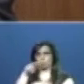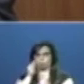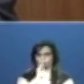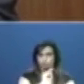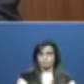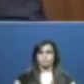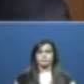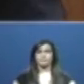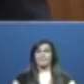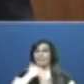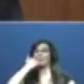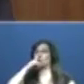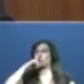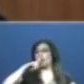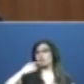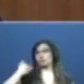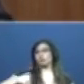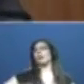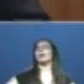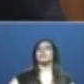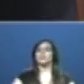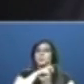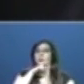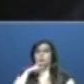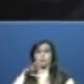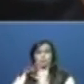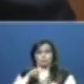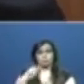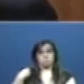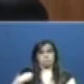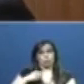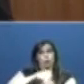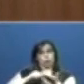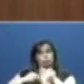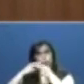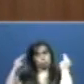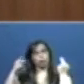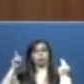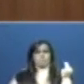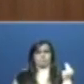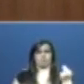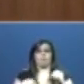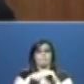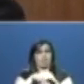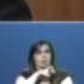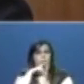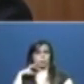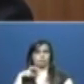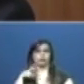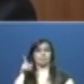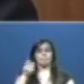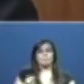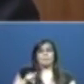llevamos cerca de un año reservando a los mismos un porcentaje de nuestra contratación pública tiempo en el que se han incorporado cláusulas